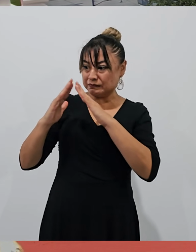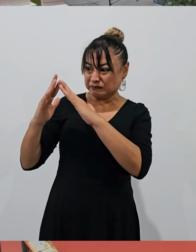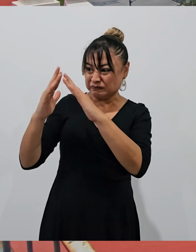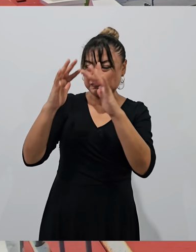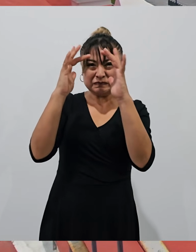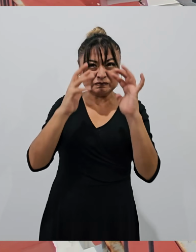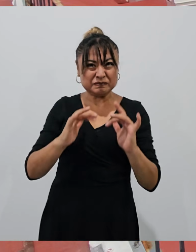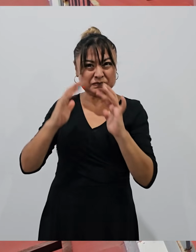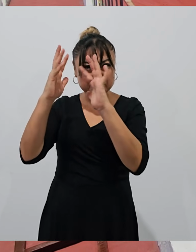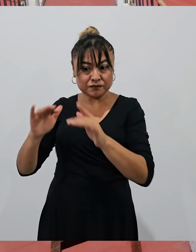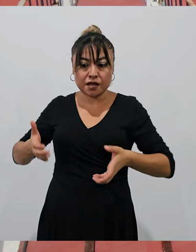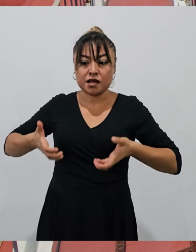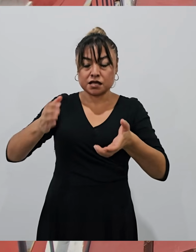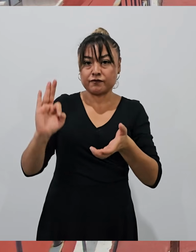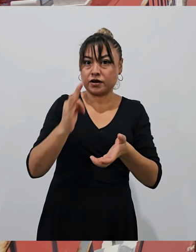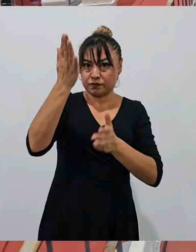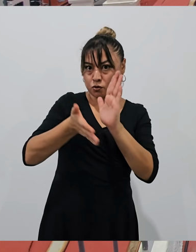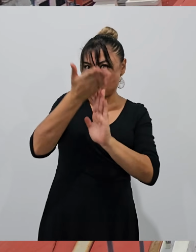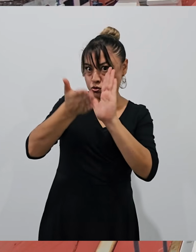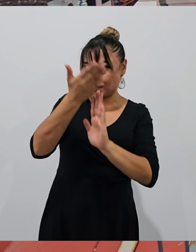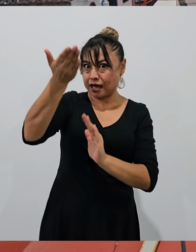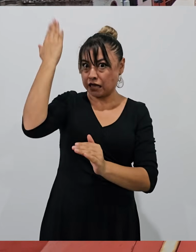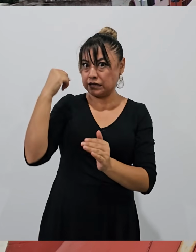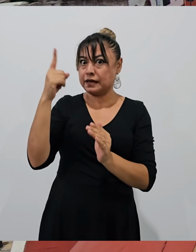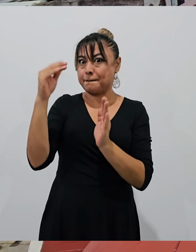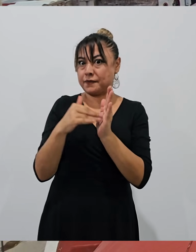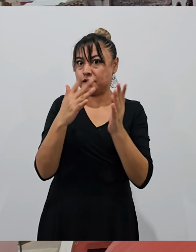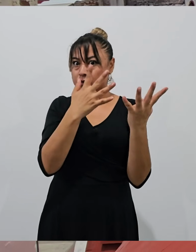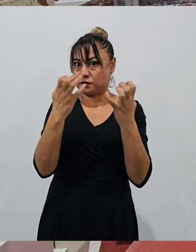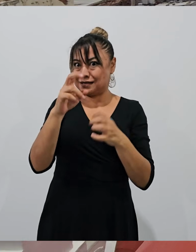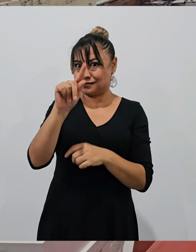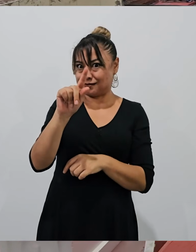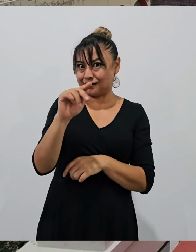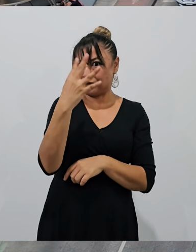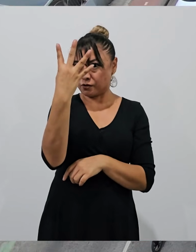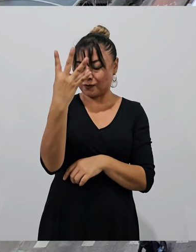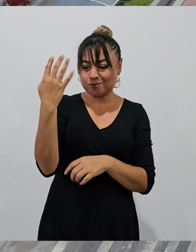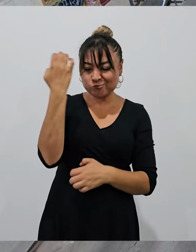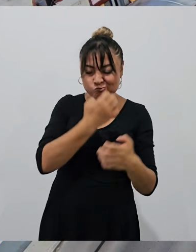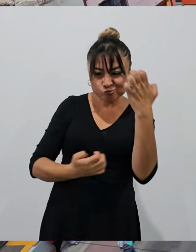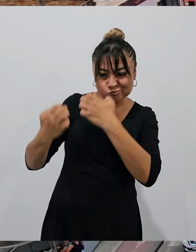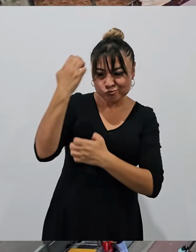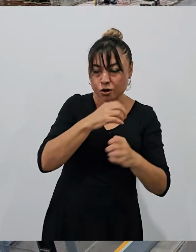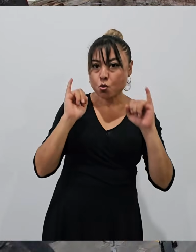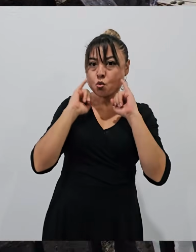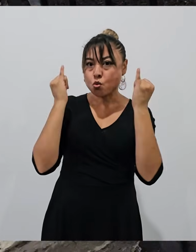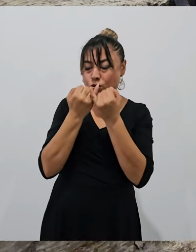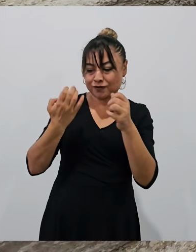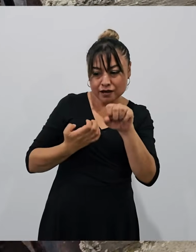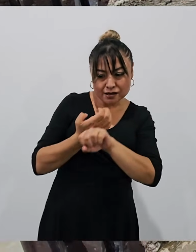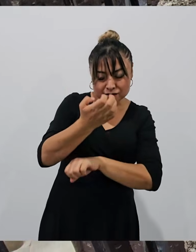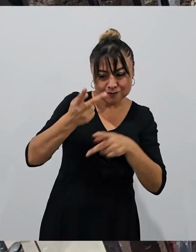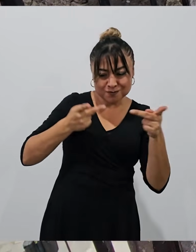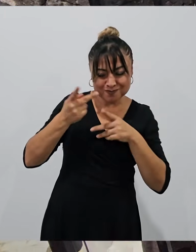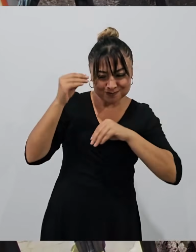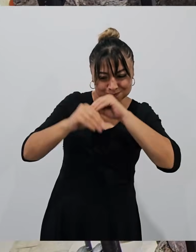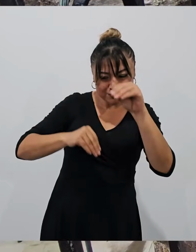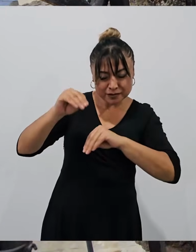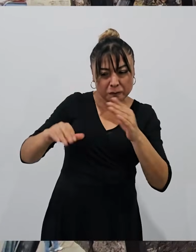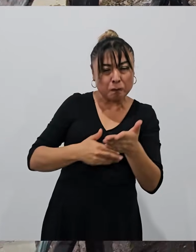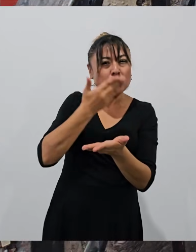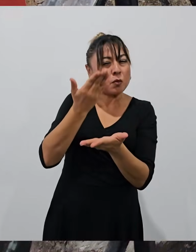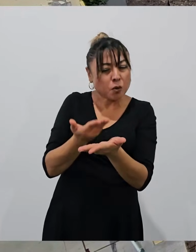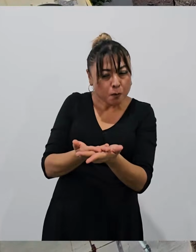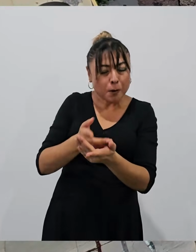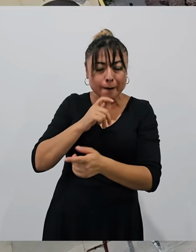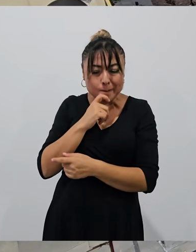En 1974 y después de varios estudios, la Junta General de Planeación y Urbanización del Estado propuso el trazo de un eje norte-sur, que es lo